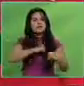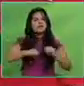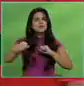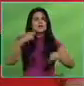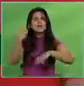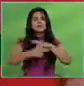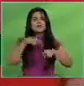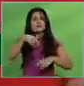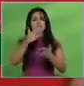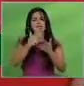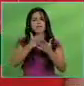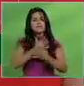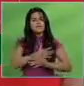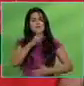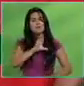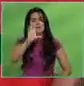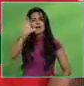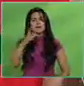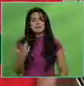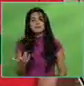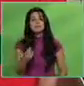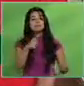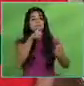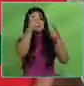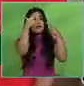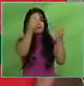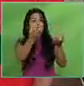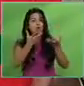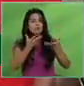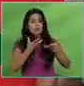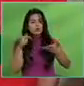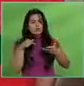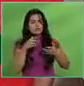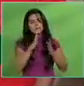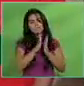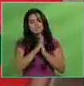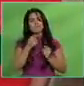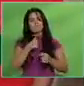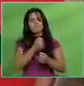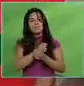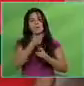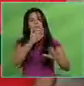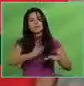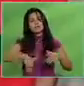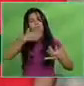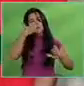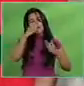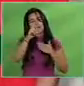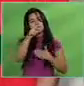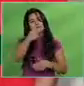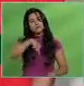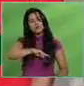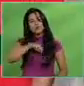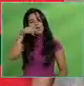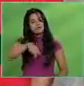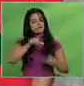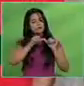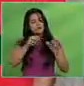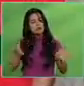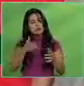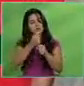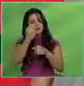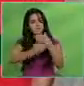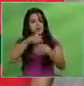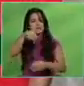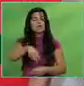haciendo patria. Y bueno, el legado que nos dejó nuestro comandante, presidente eterno, estamos nosotros manteniéndolo aquí, por